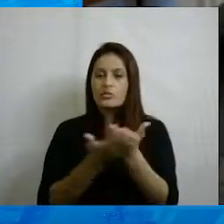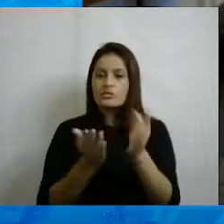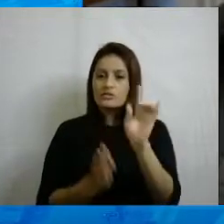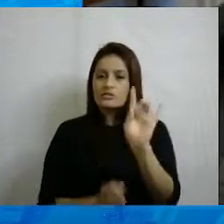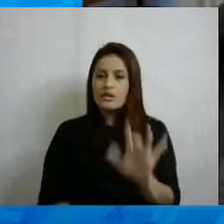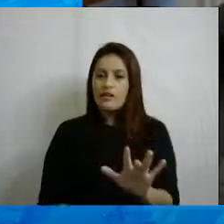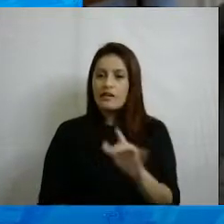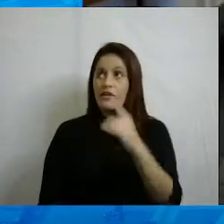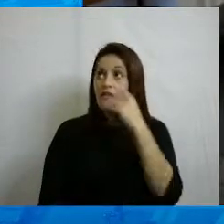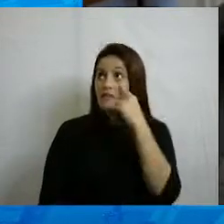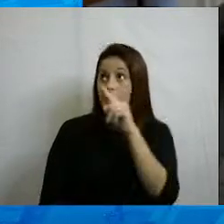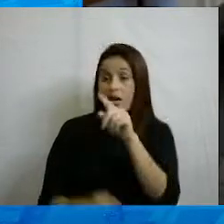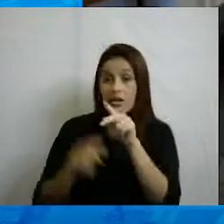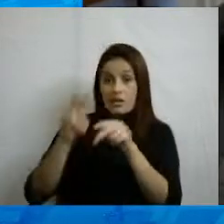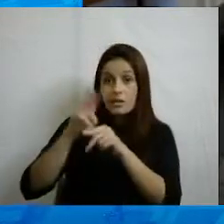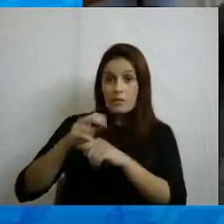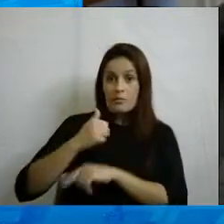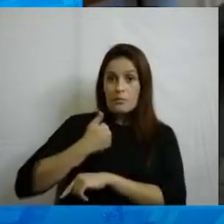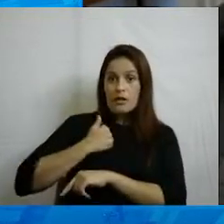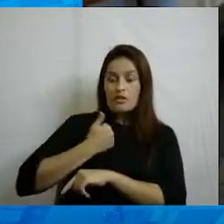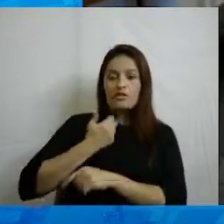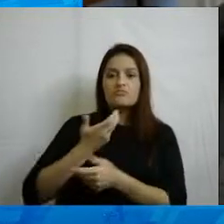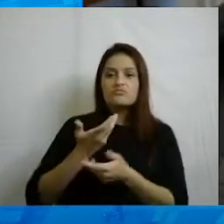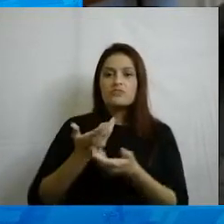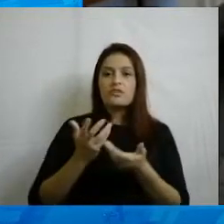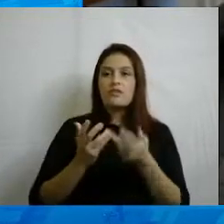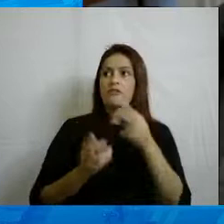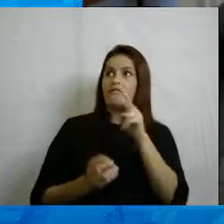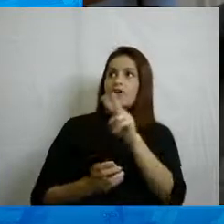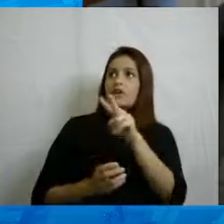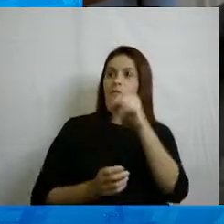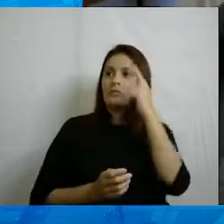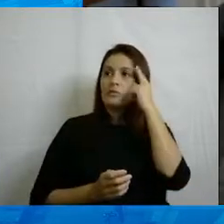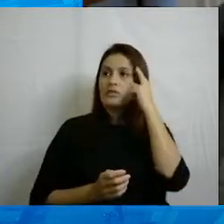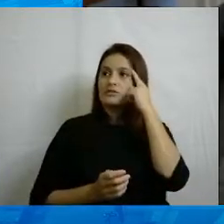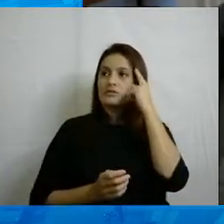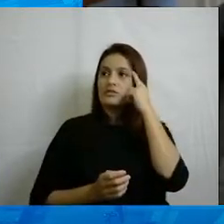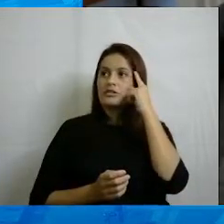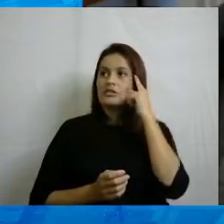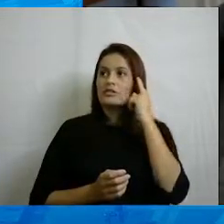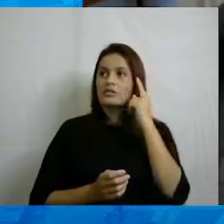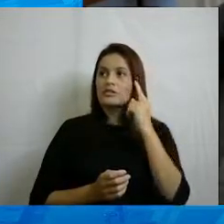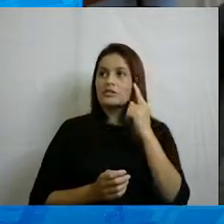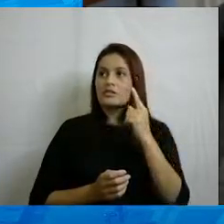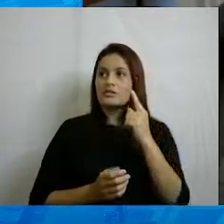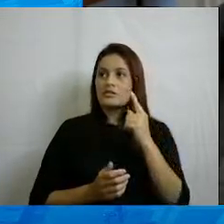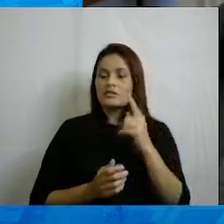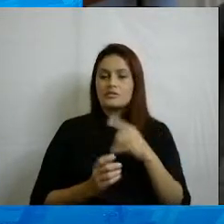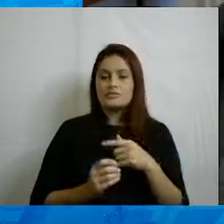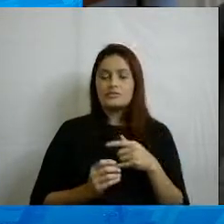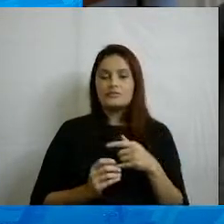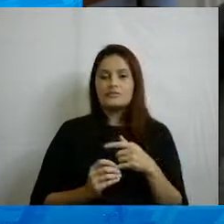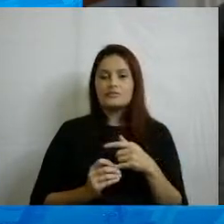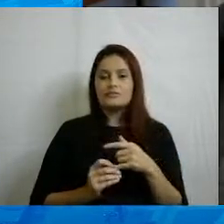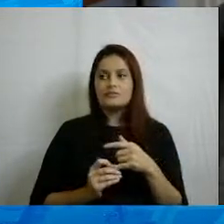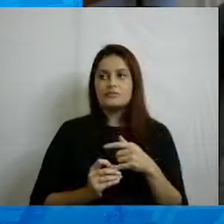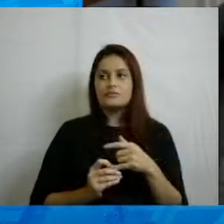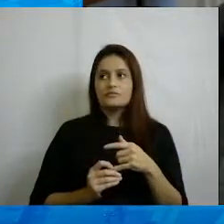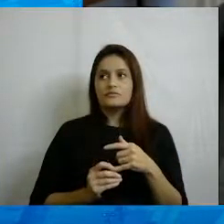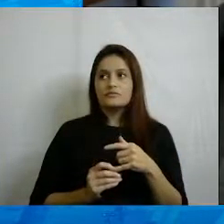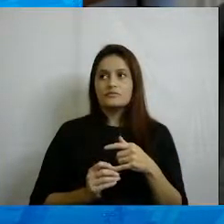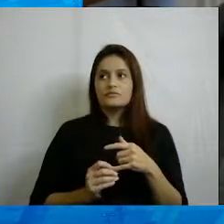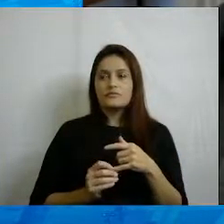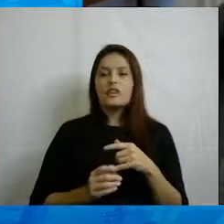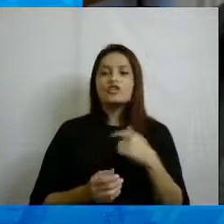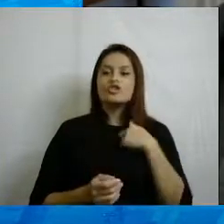ven a un inspector, los comerciantes actúan de otra manera porque tratan de hacerlo mejor, políticamente correcto. Pero yo sé que lo